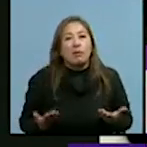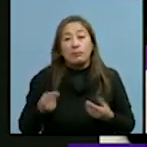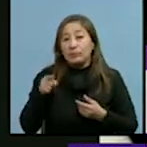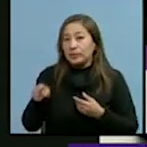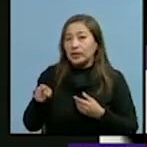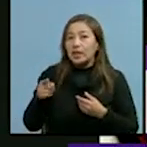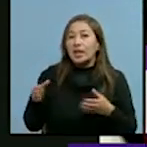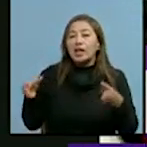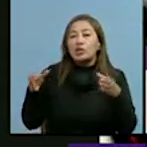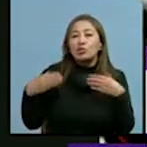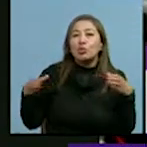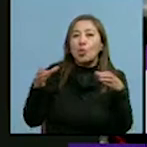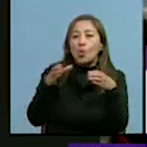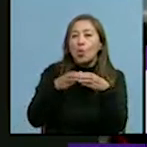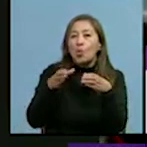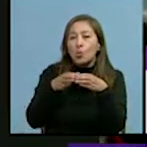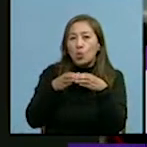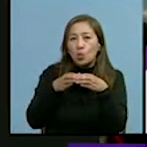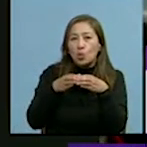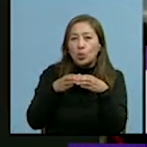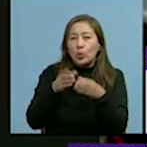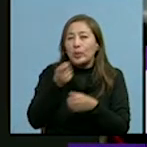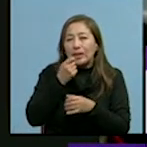Exactamente, es una combinatoria, como vos